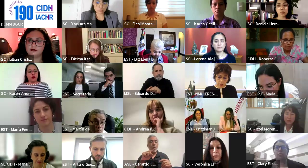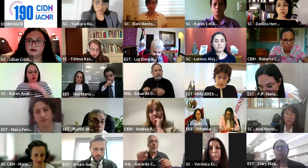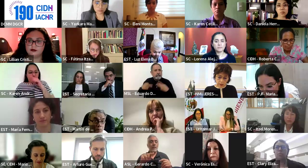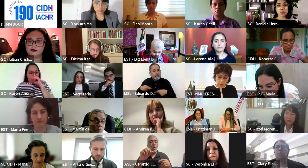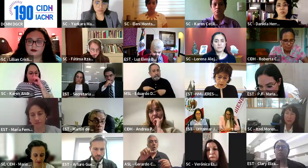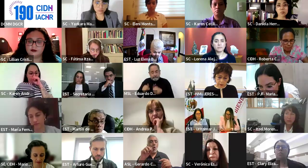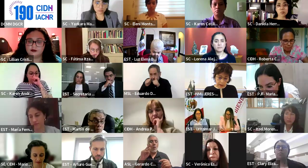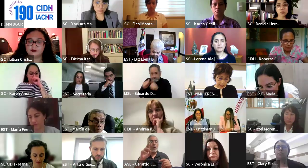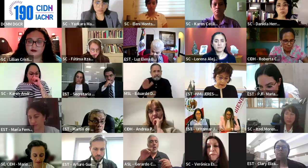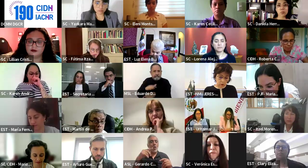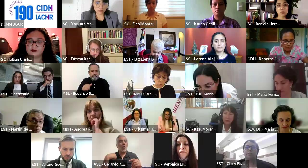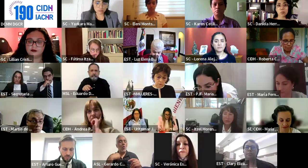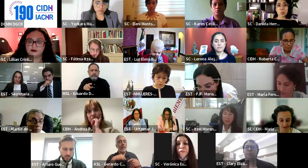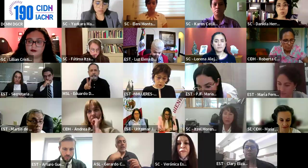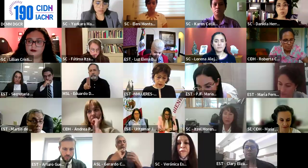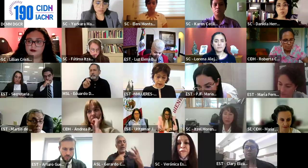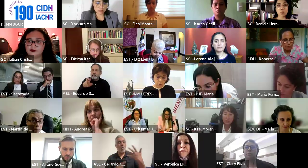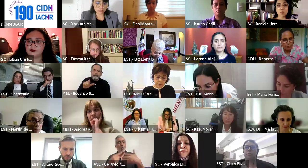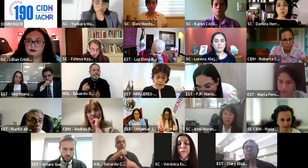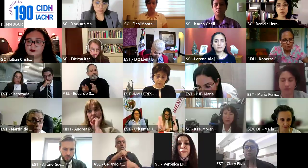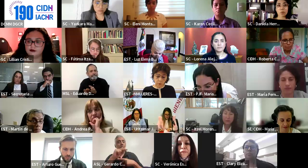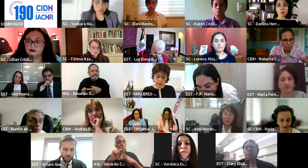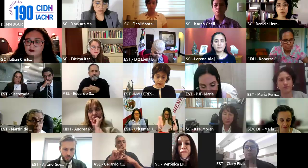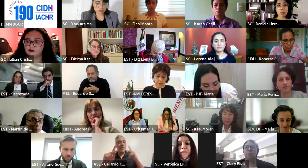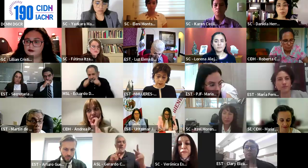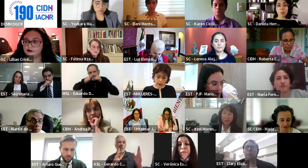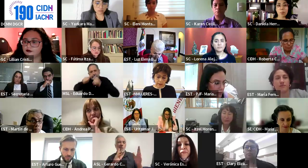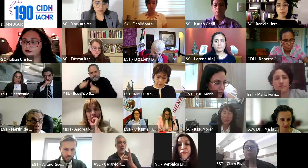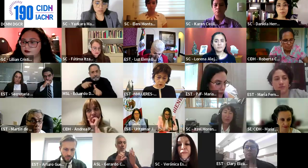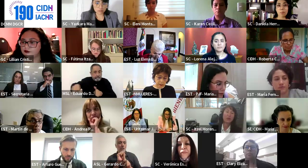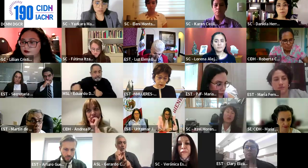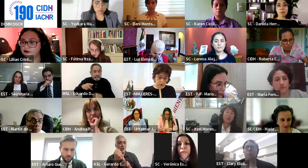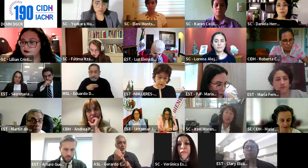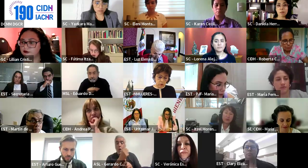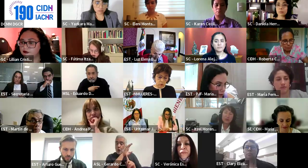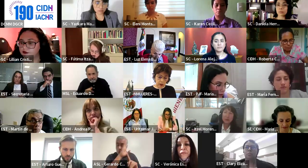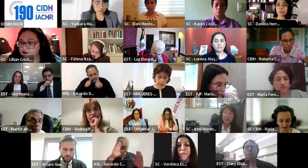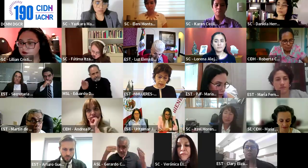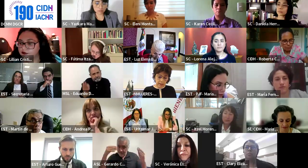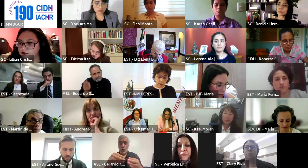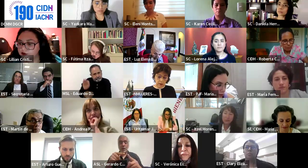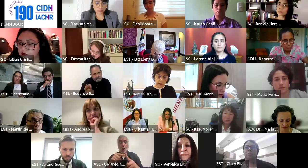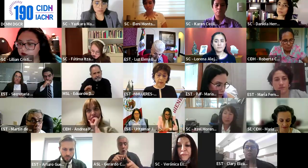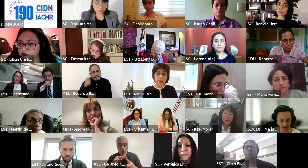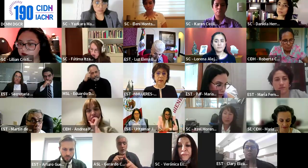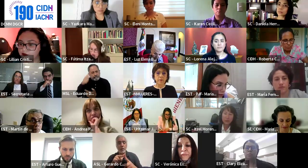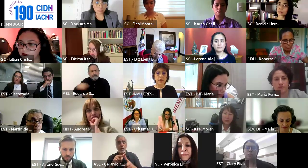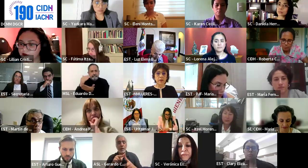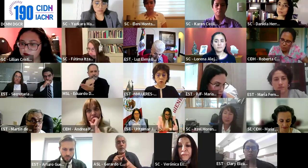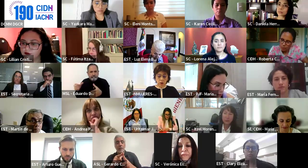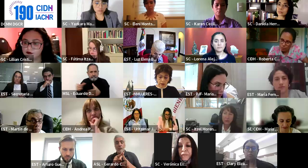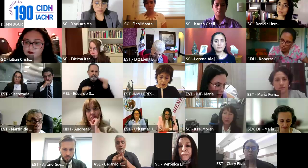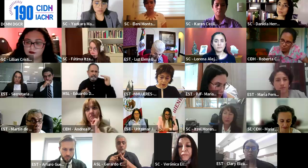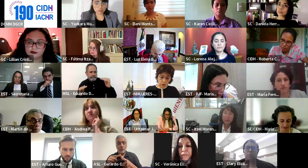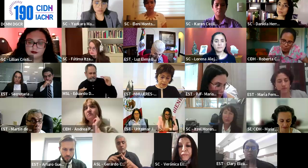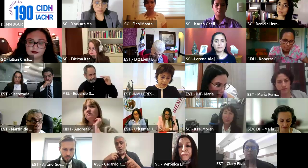situación de vulnerabilidad con un enfoque en el combate de la pobreza, atendiendo las causas estructurales de la desigualdad, la